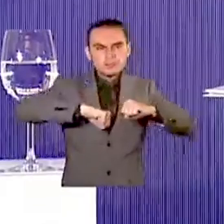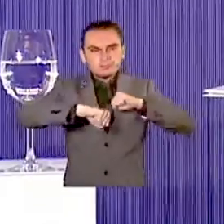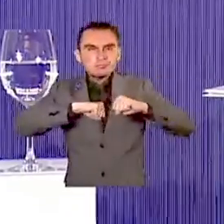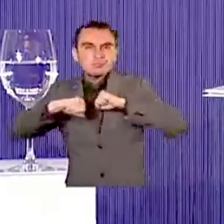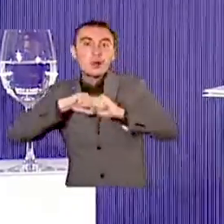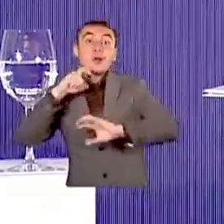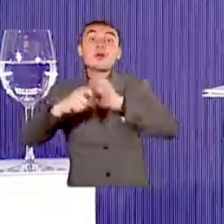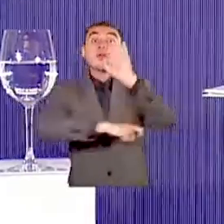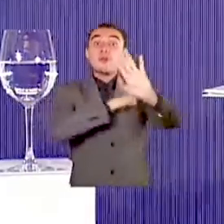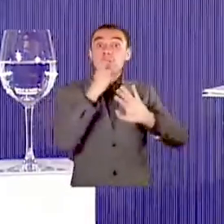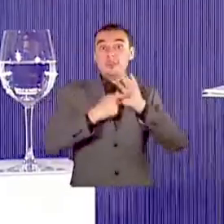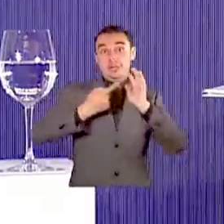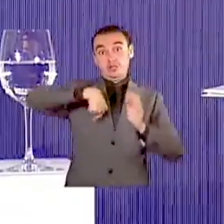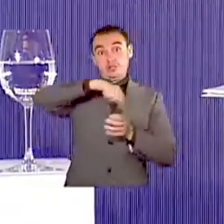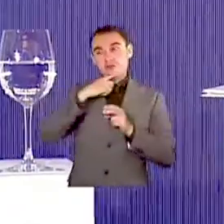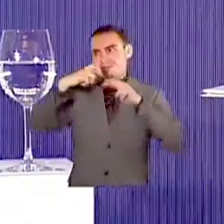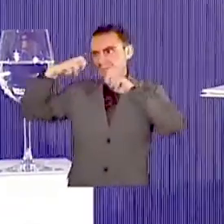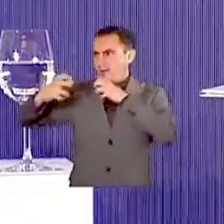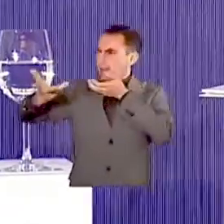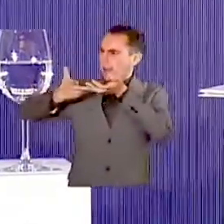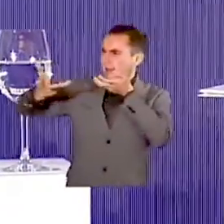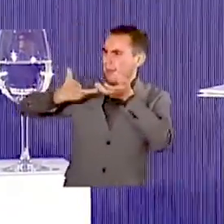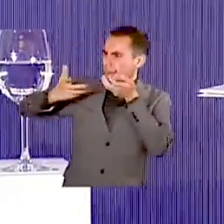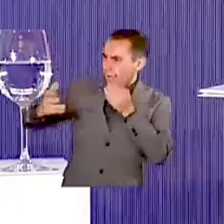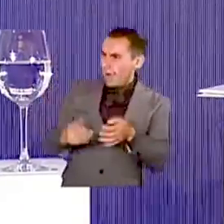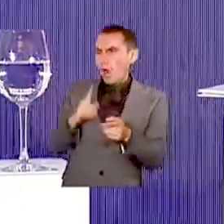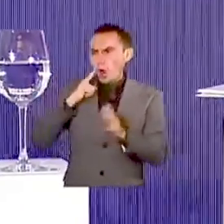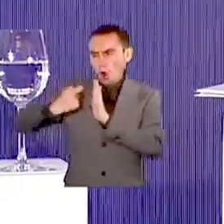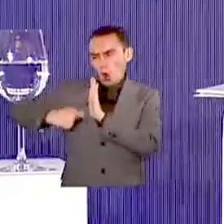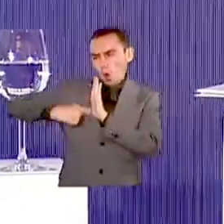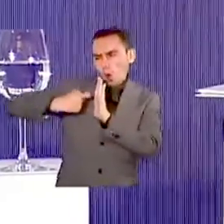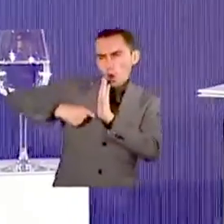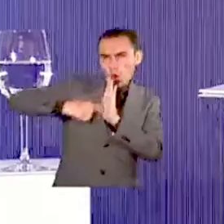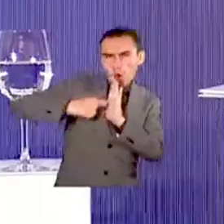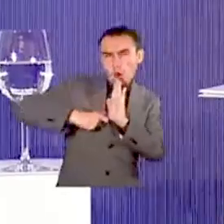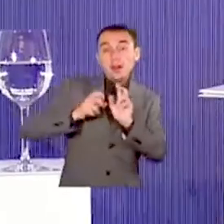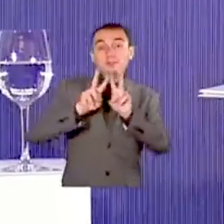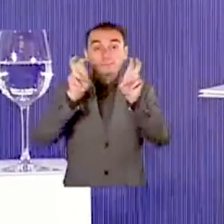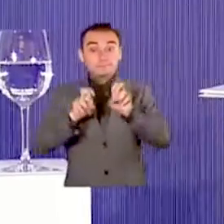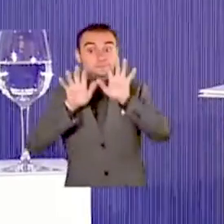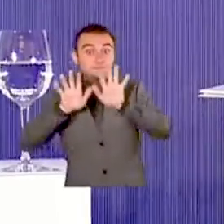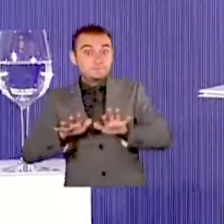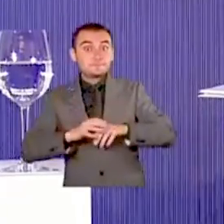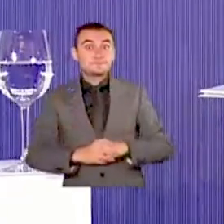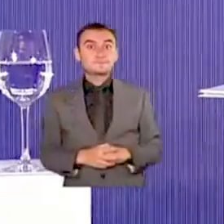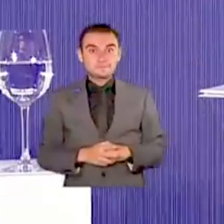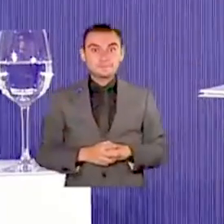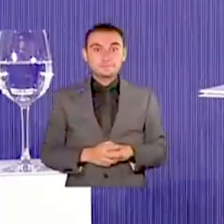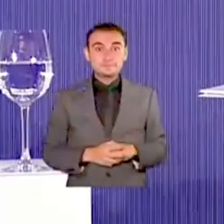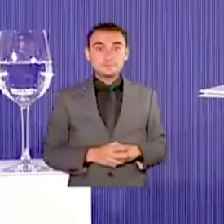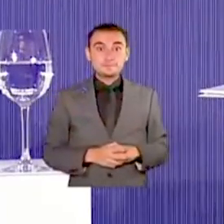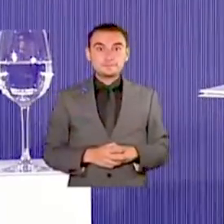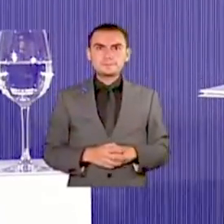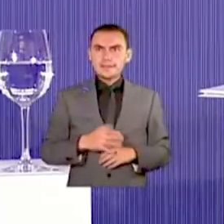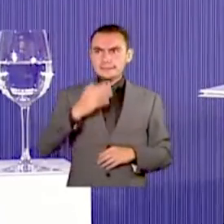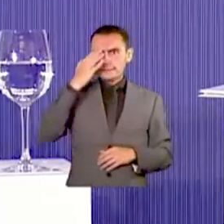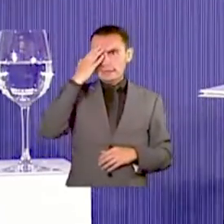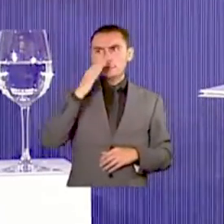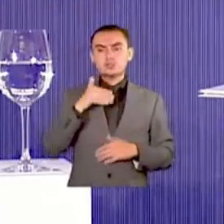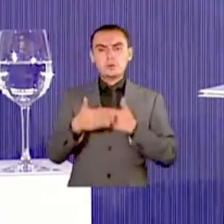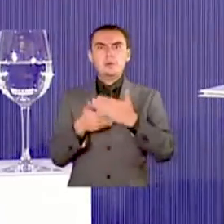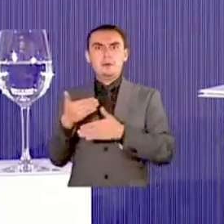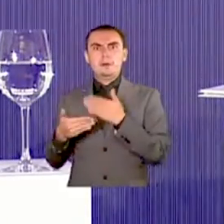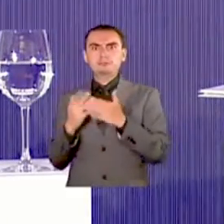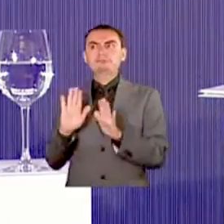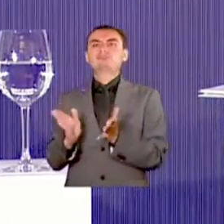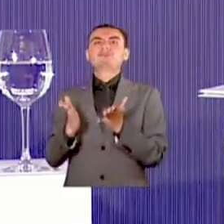enlace, las negociaciones y las conversaciones para mejorar la situación de paro fueron tremendas, la situación de salud fue buenísima,